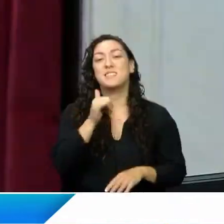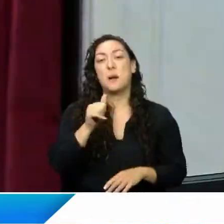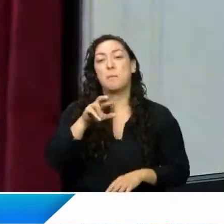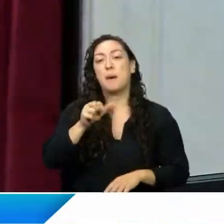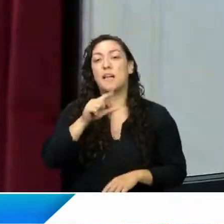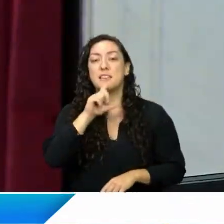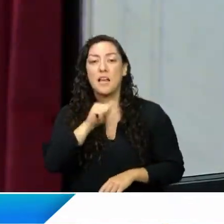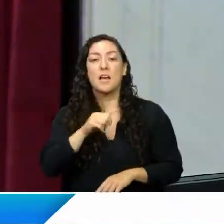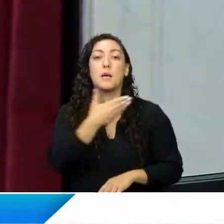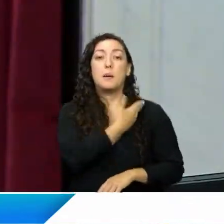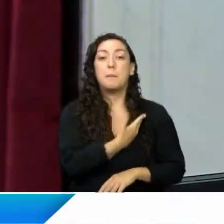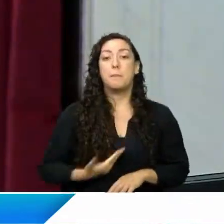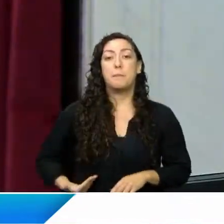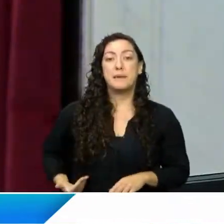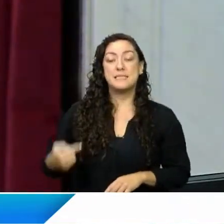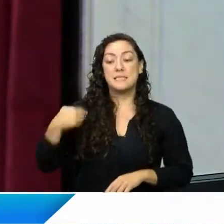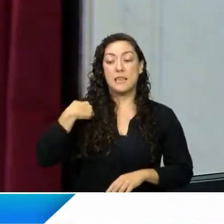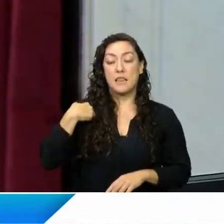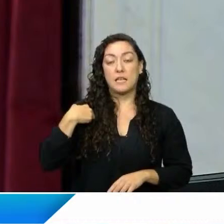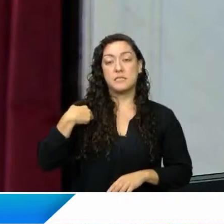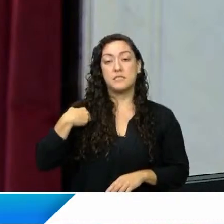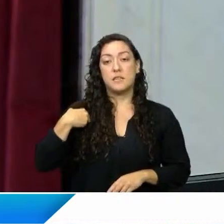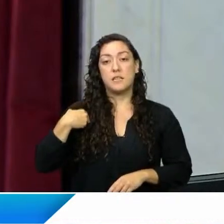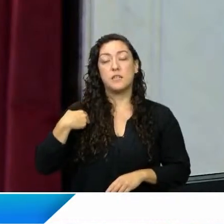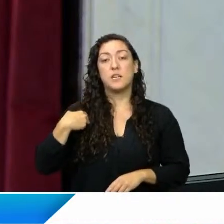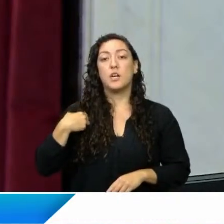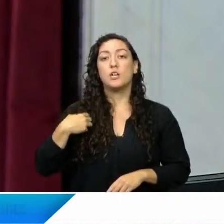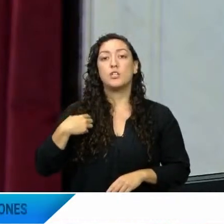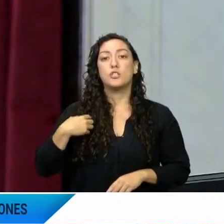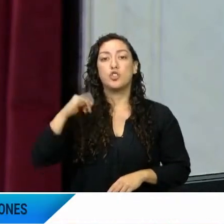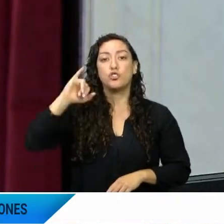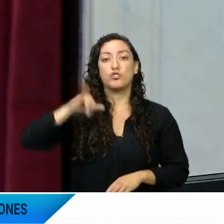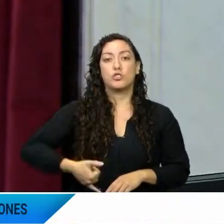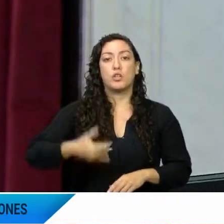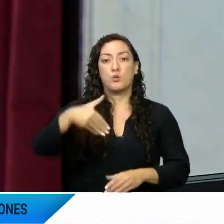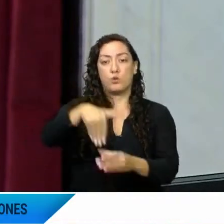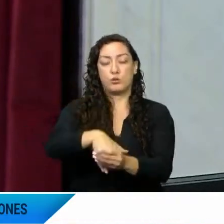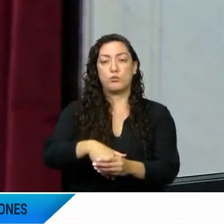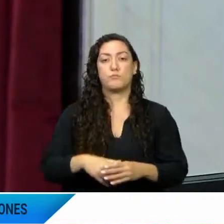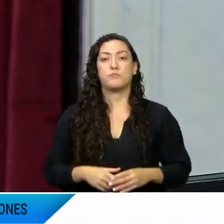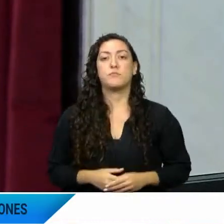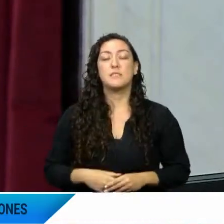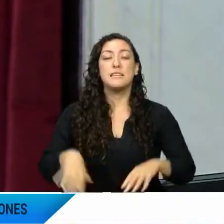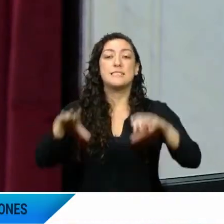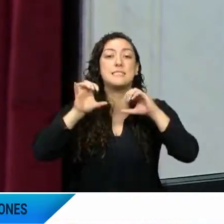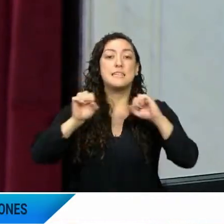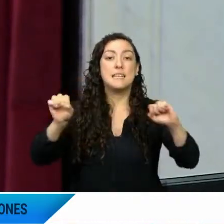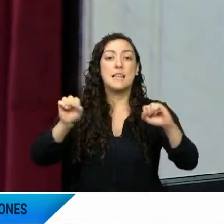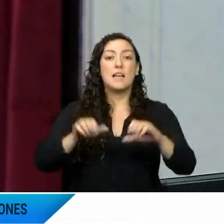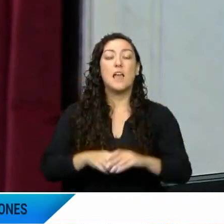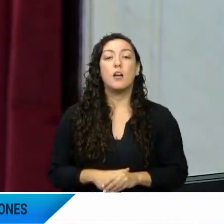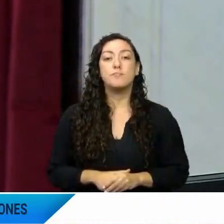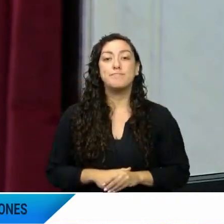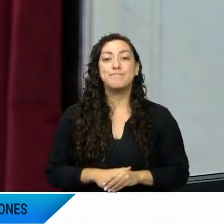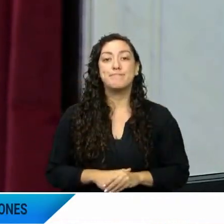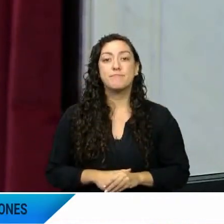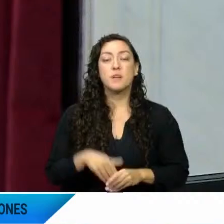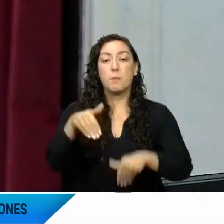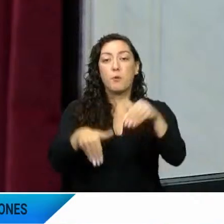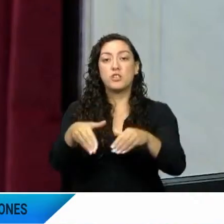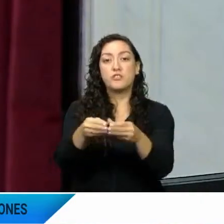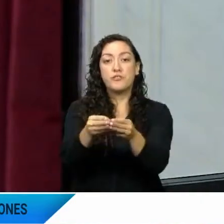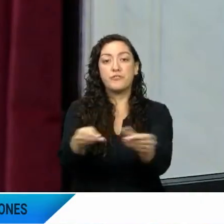Esta presidencia, mi voto es afirmativo. Por secretaría, se cierra la